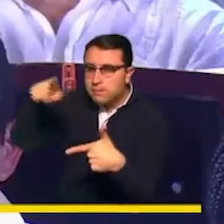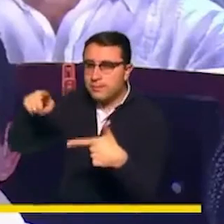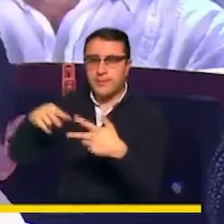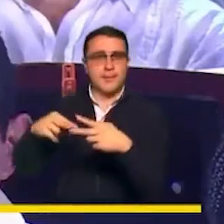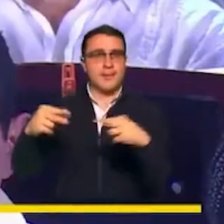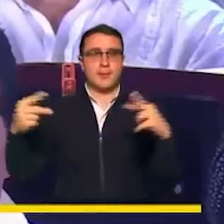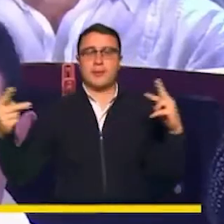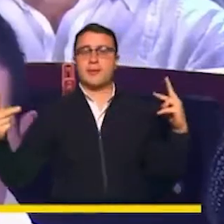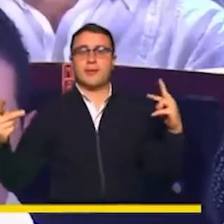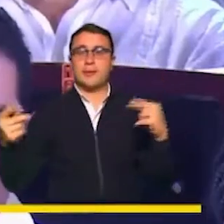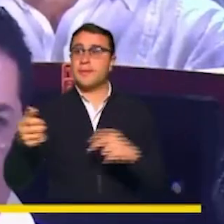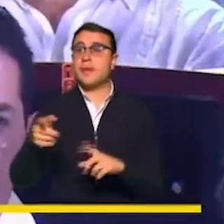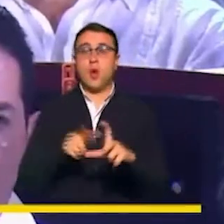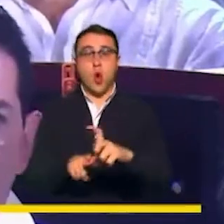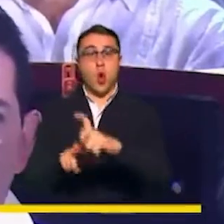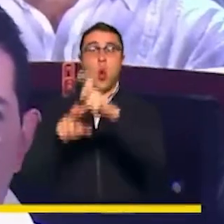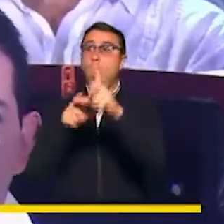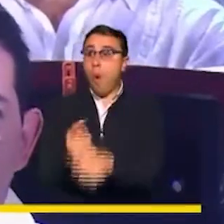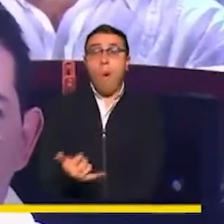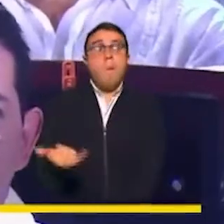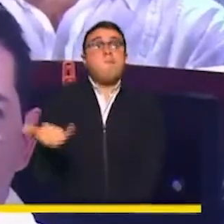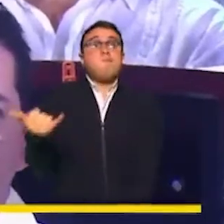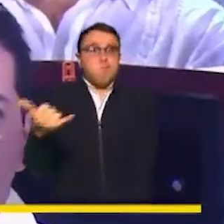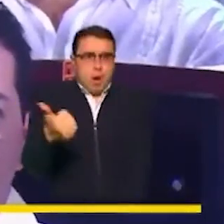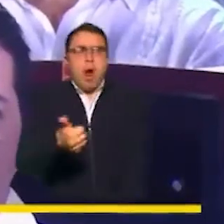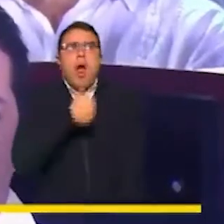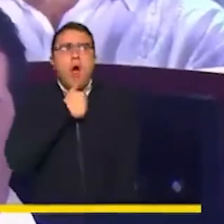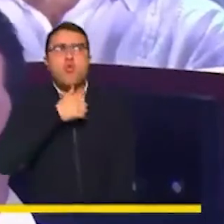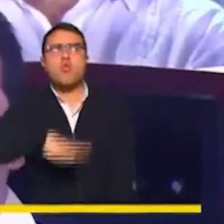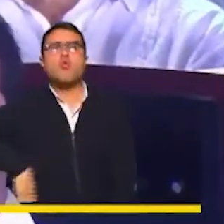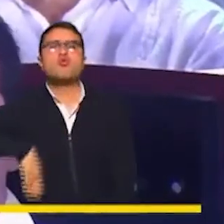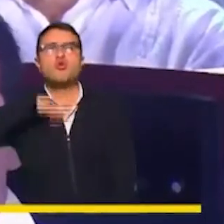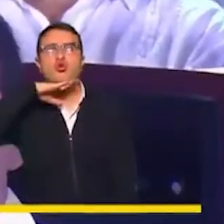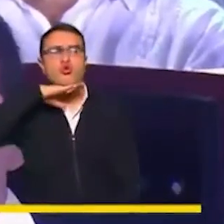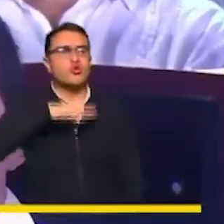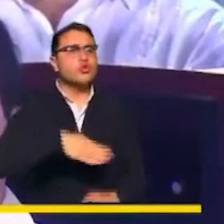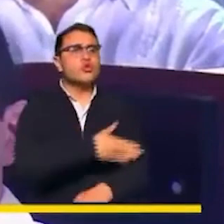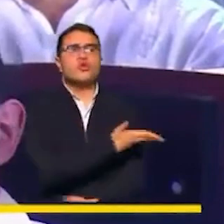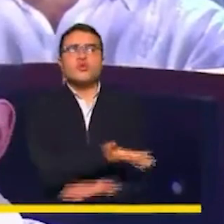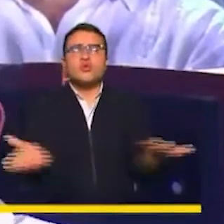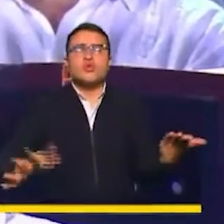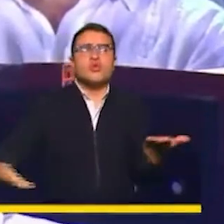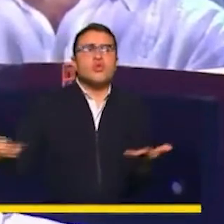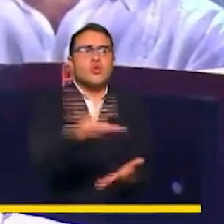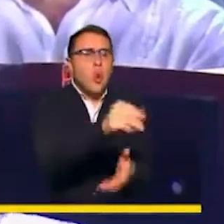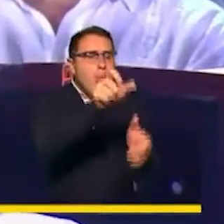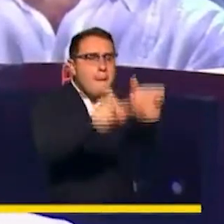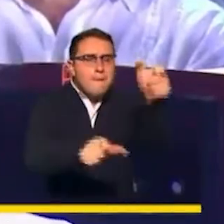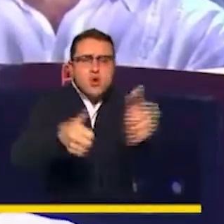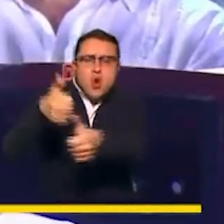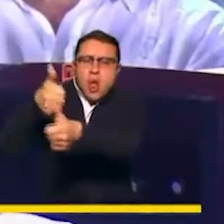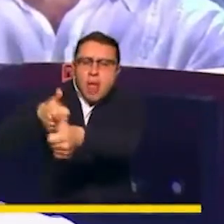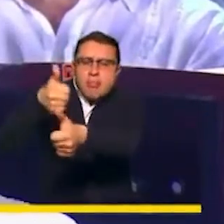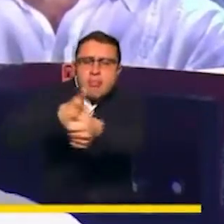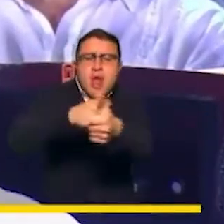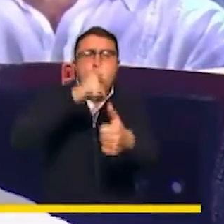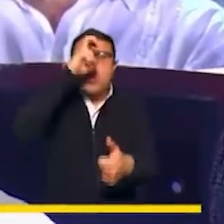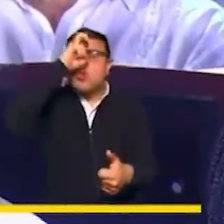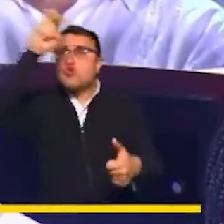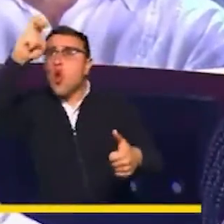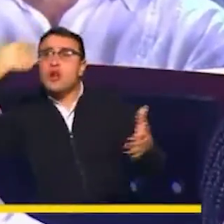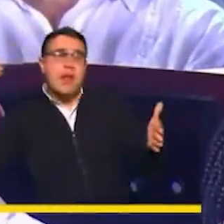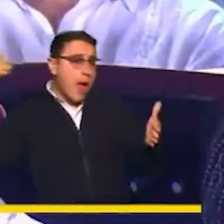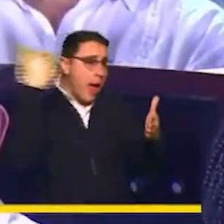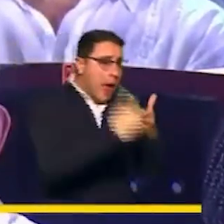La Guajira sí tiene la suficiente agua para que todo habitante, desde el extremo norte hasta